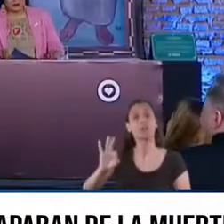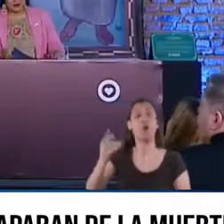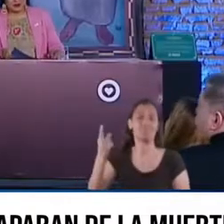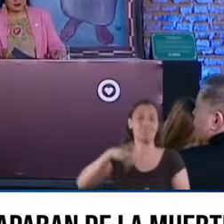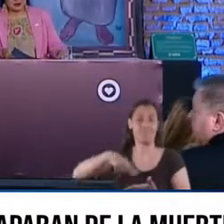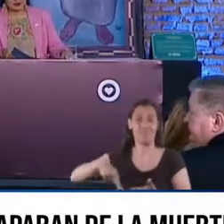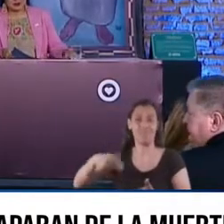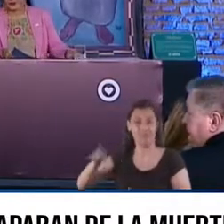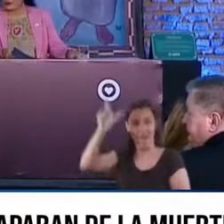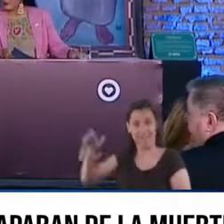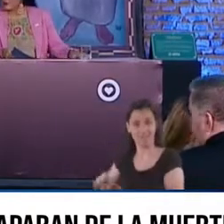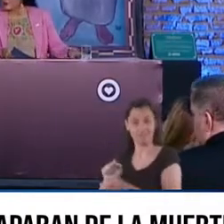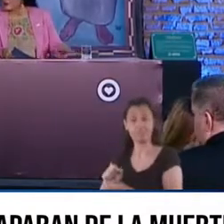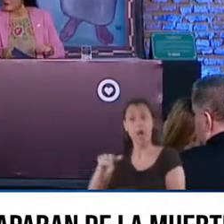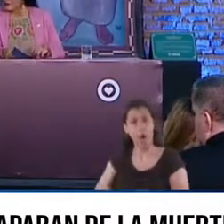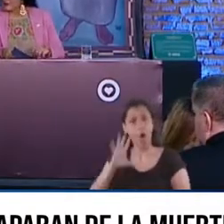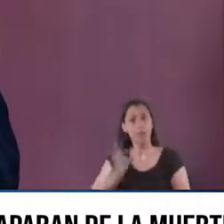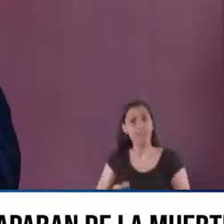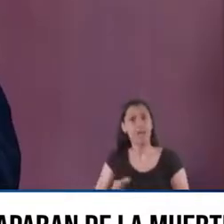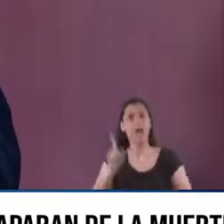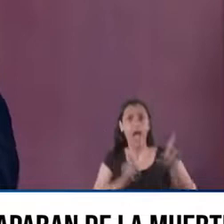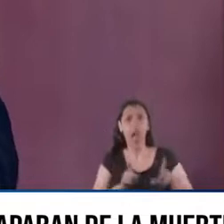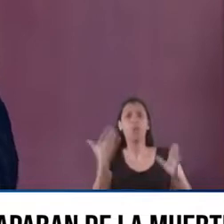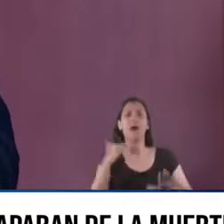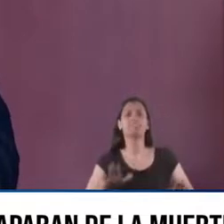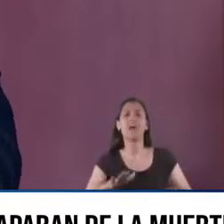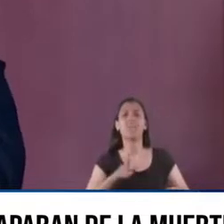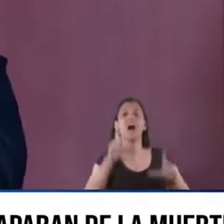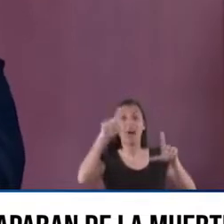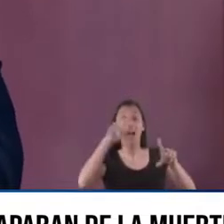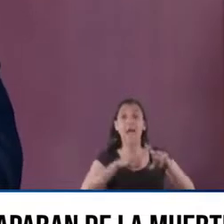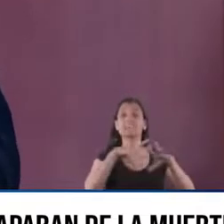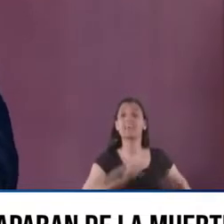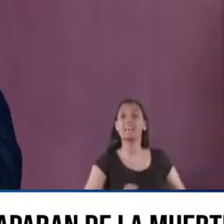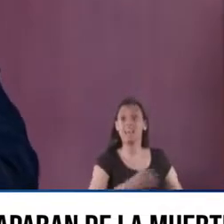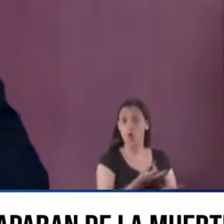Germán, del artista mexicano Roberto Montenegro.